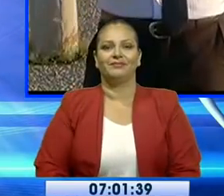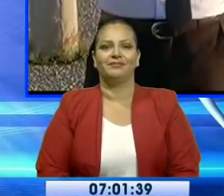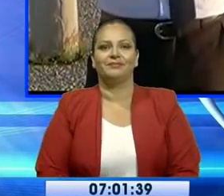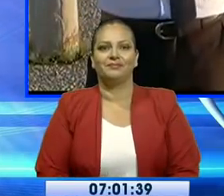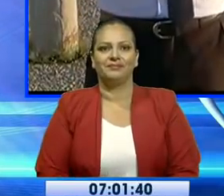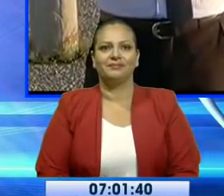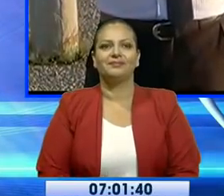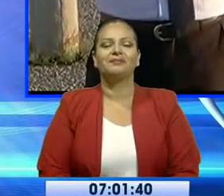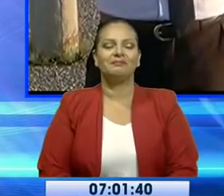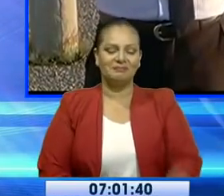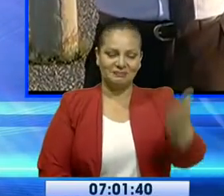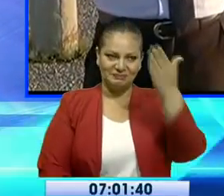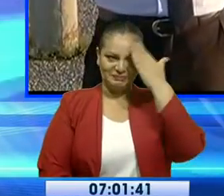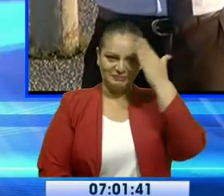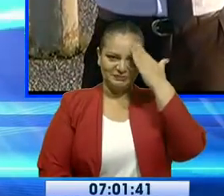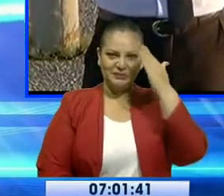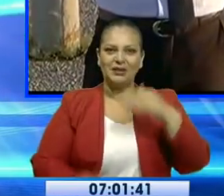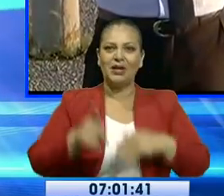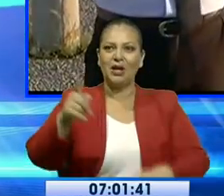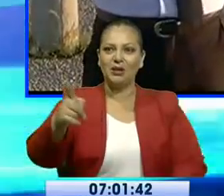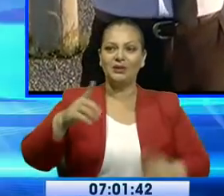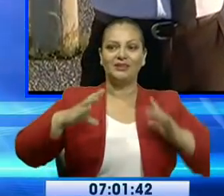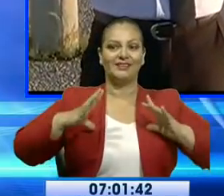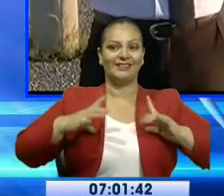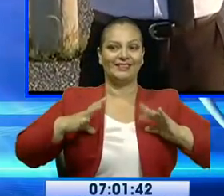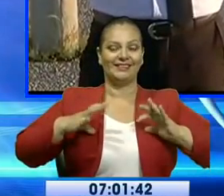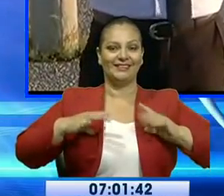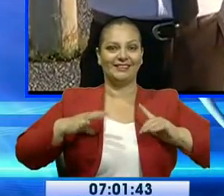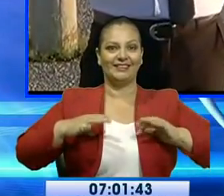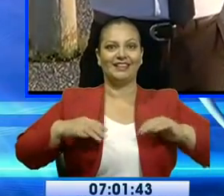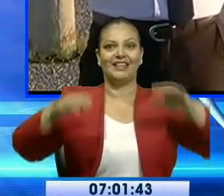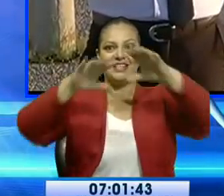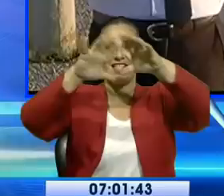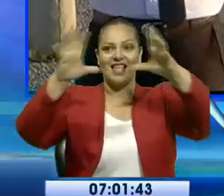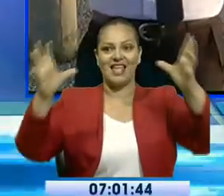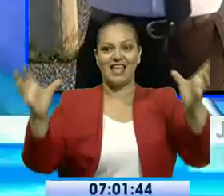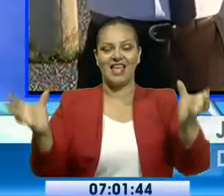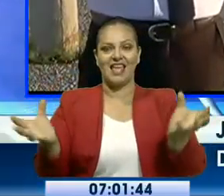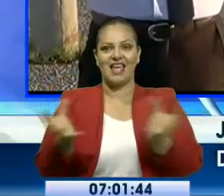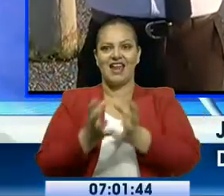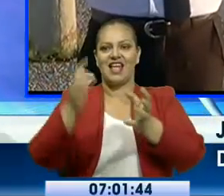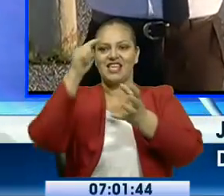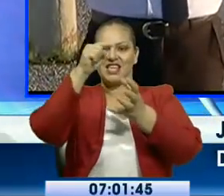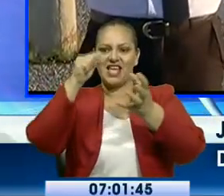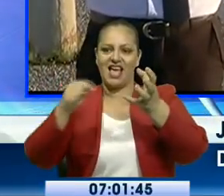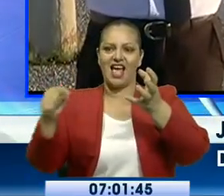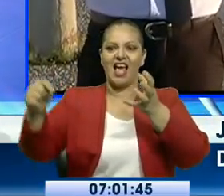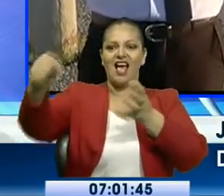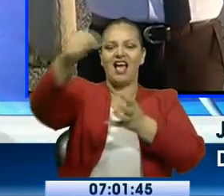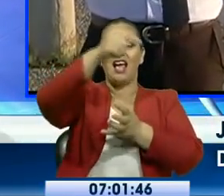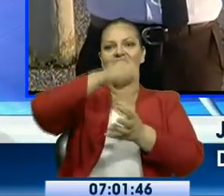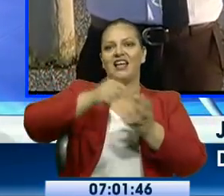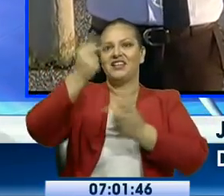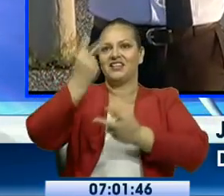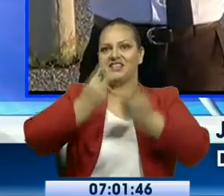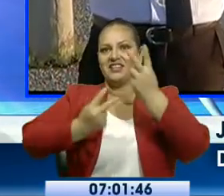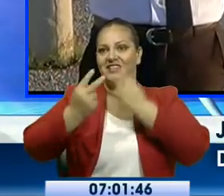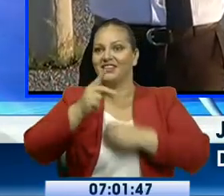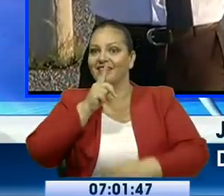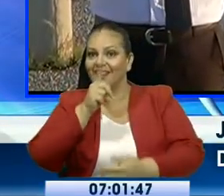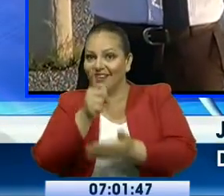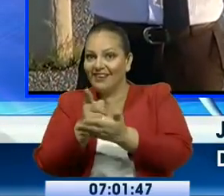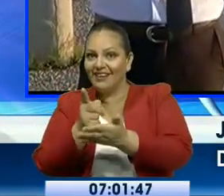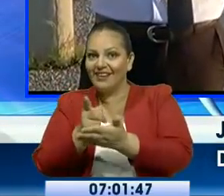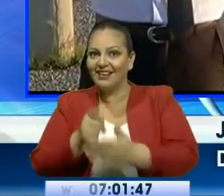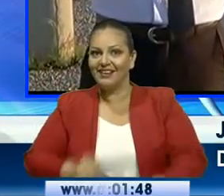ya me contaron, recorrió todo el globo terráqueo. Así es. Los 5 continentes, todas las playas más hermosas. Para que